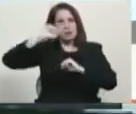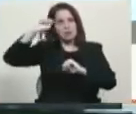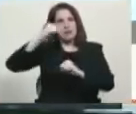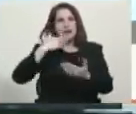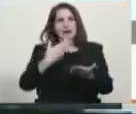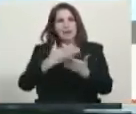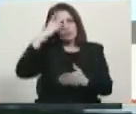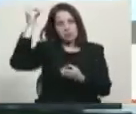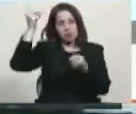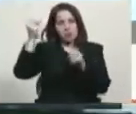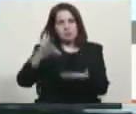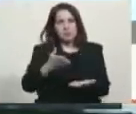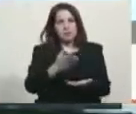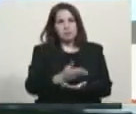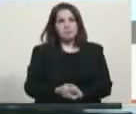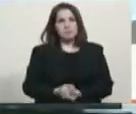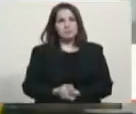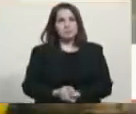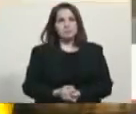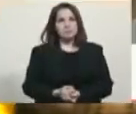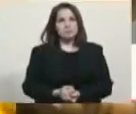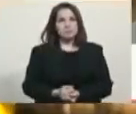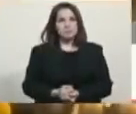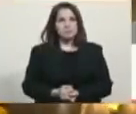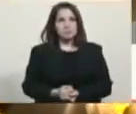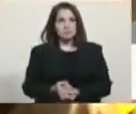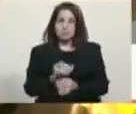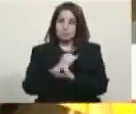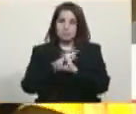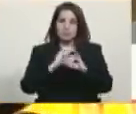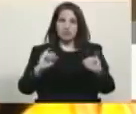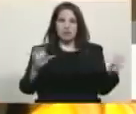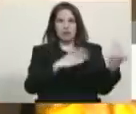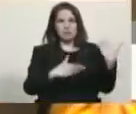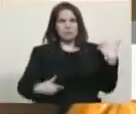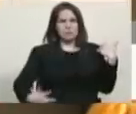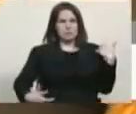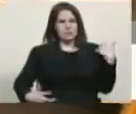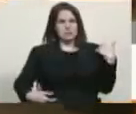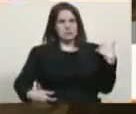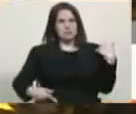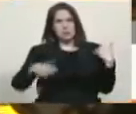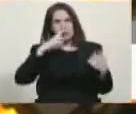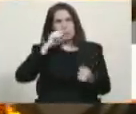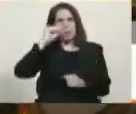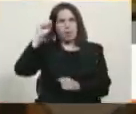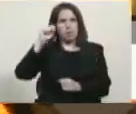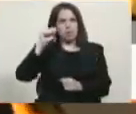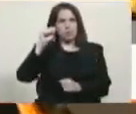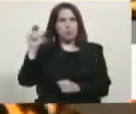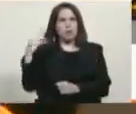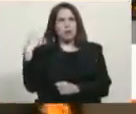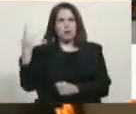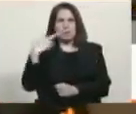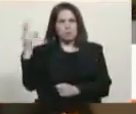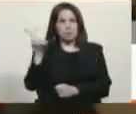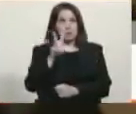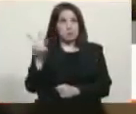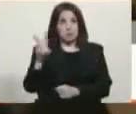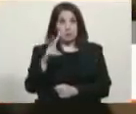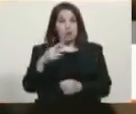Que Dios los bendiga. Muchas gracias. De esta manera, entonces, el presidente de la República Bolivariana de Venezuela, Nicolás Maduro Moros,